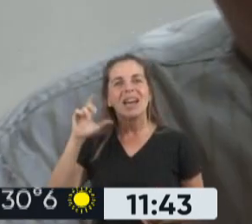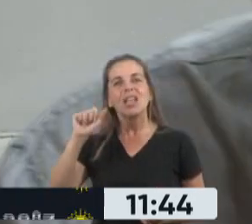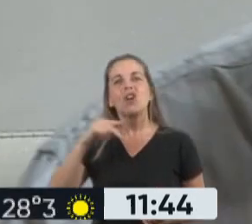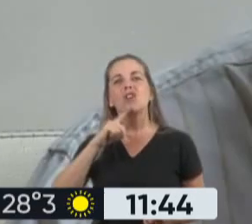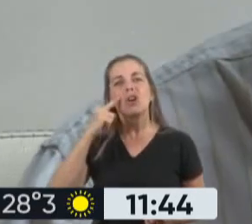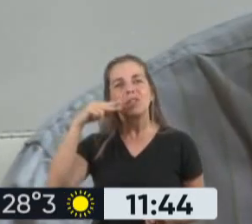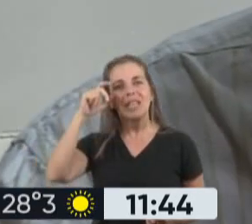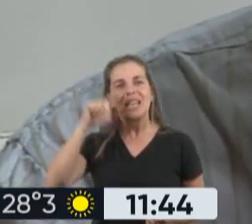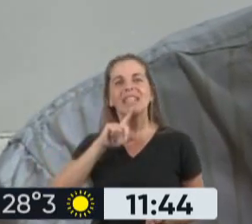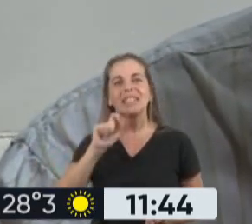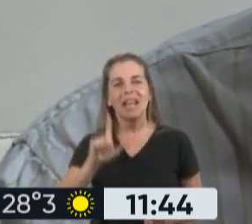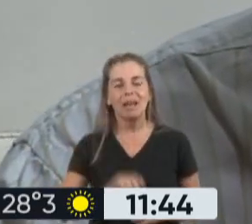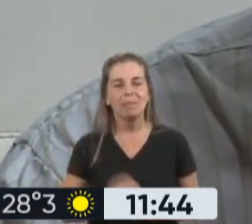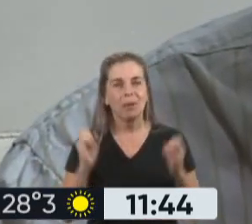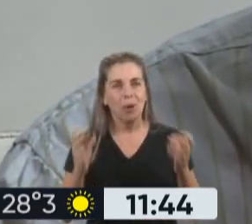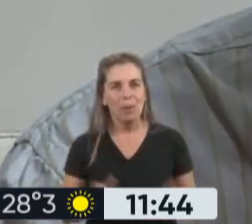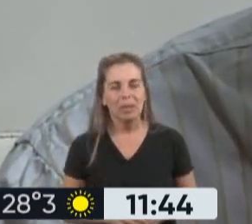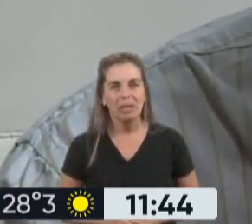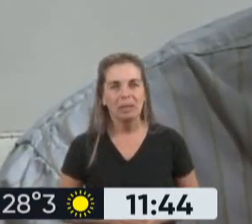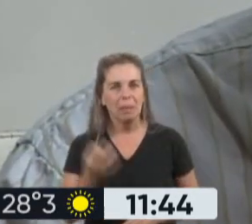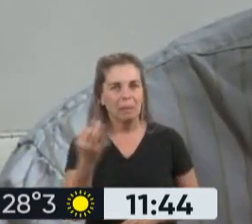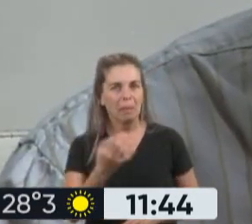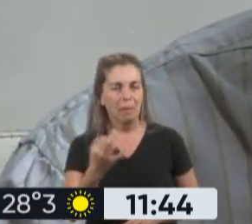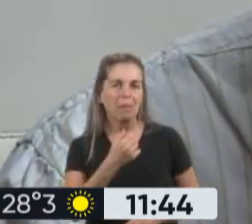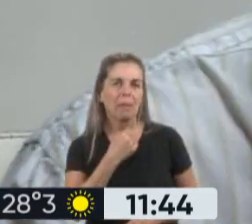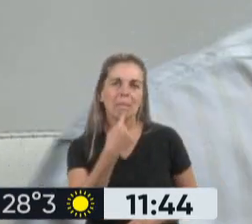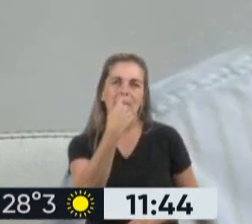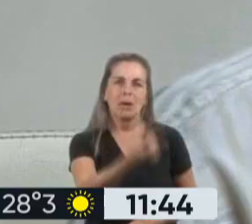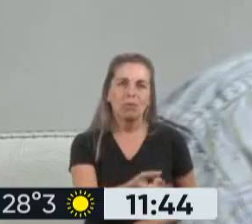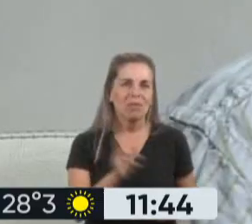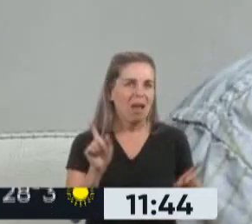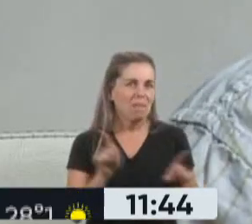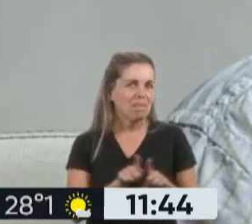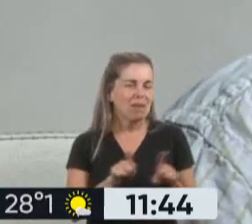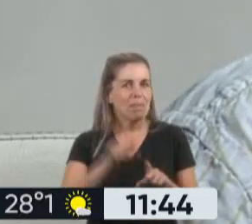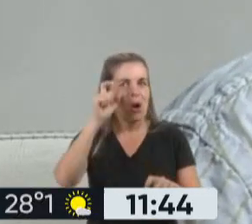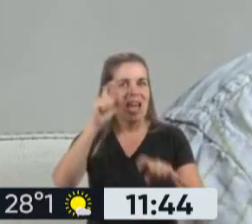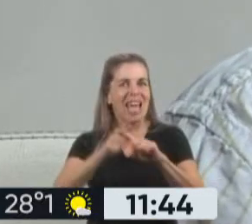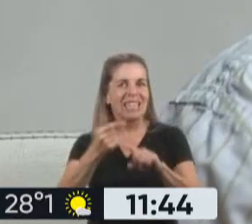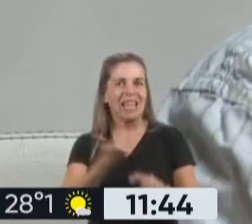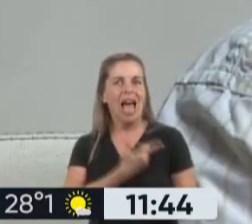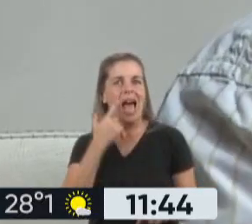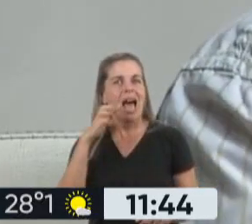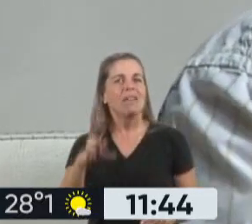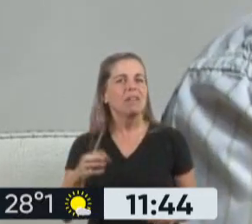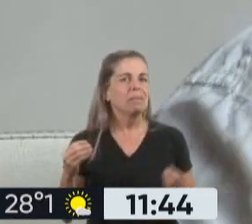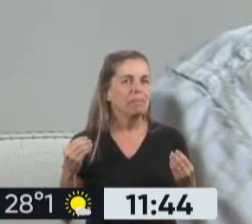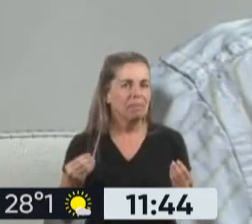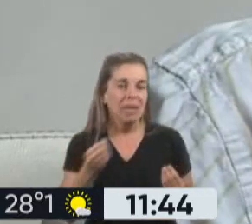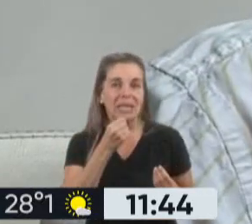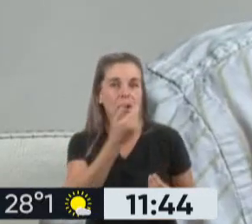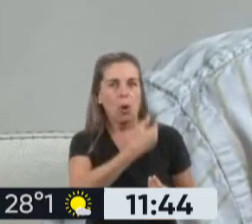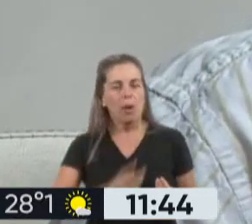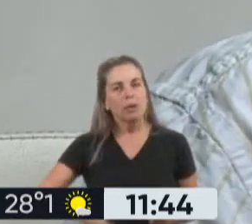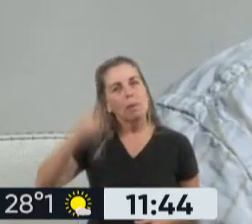¿cómo andás? Muy bien. En principio consultarlo con respecto a la ex-AFIP, si el gobierno tiene pensado